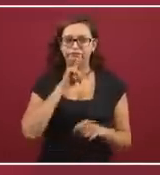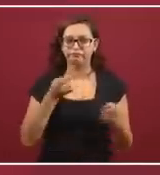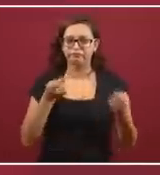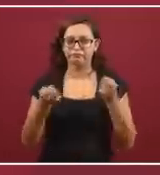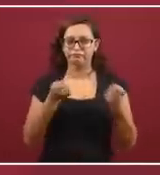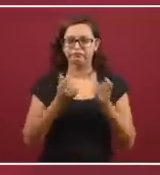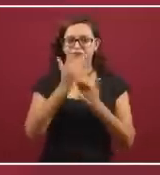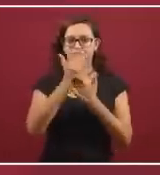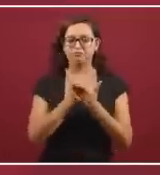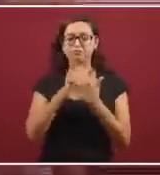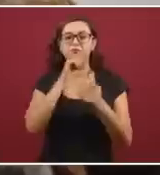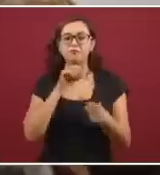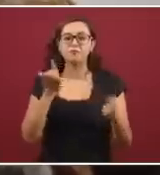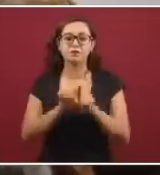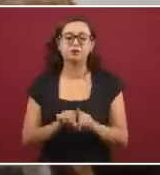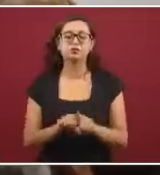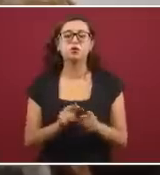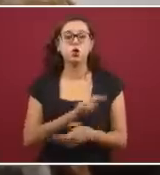gasolinerías